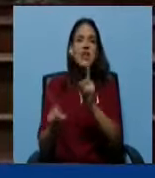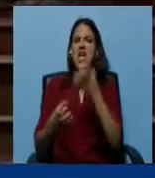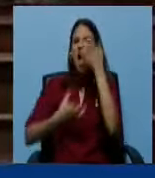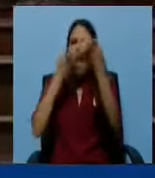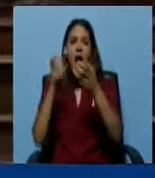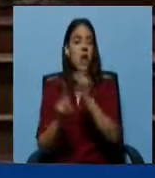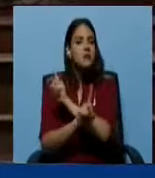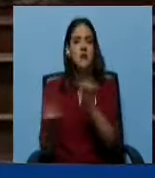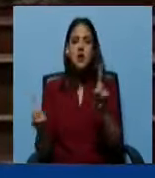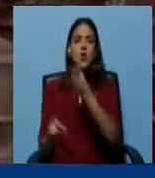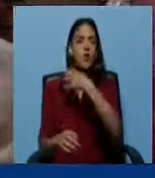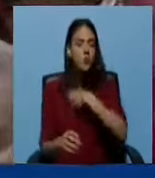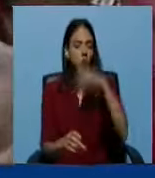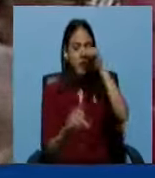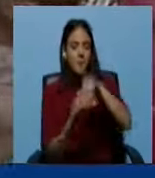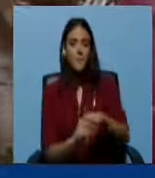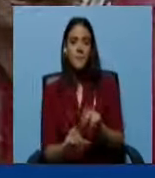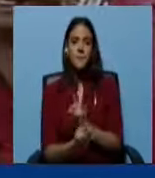Rodríguez.